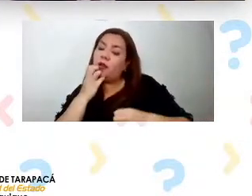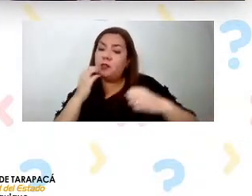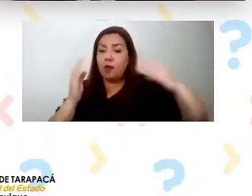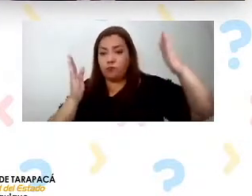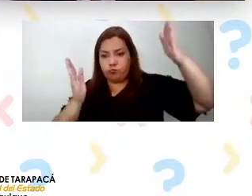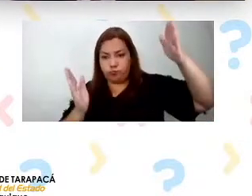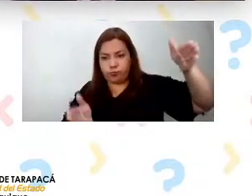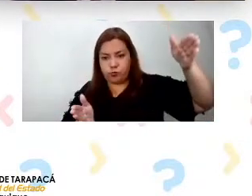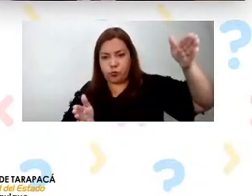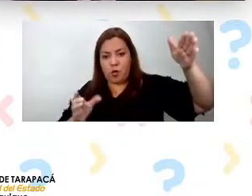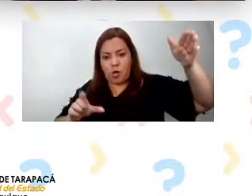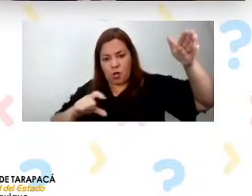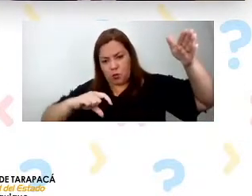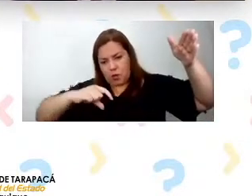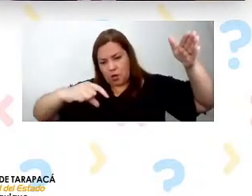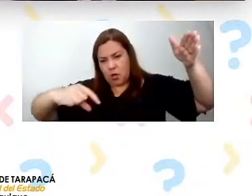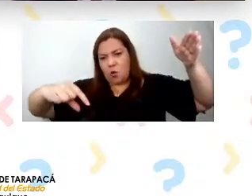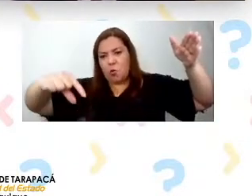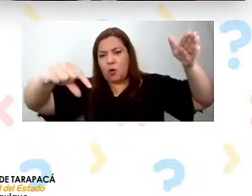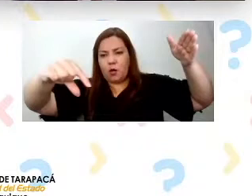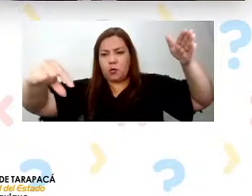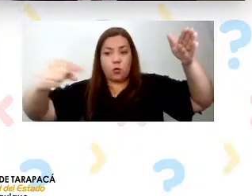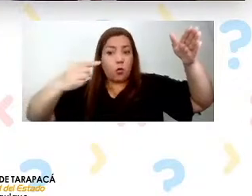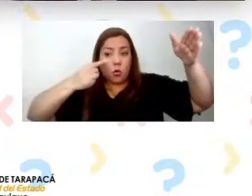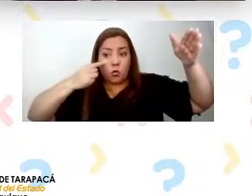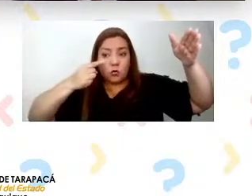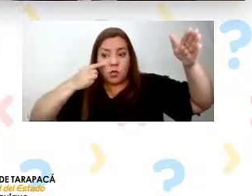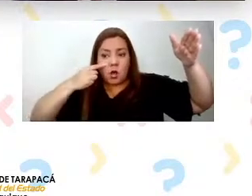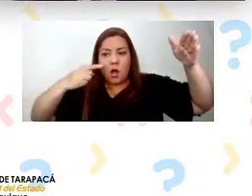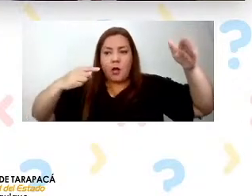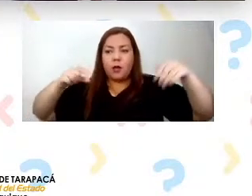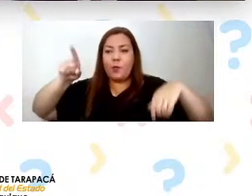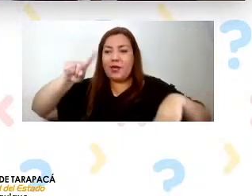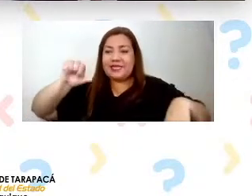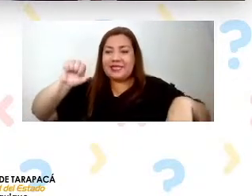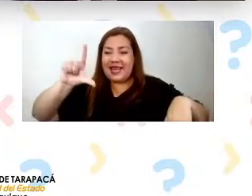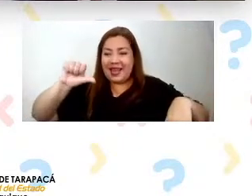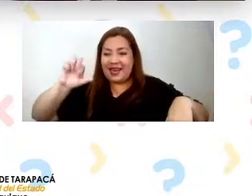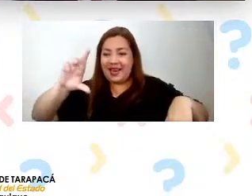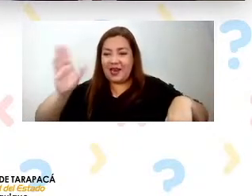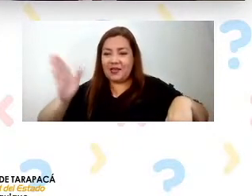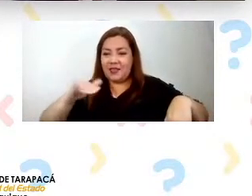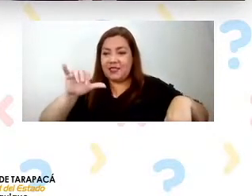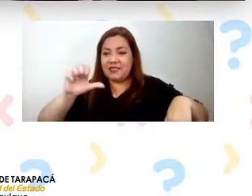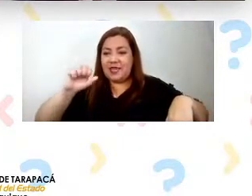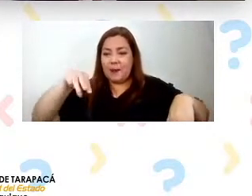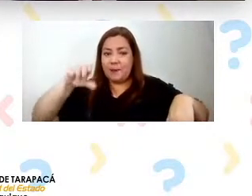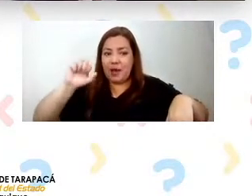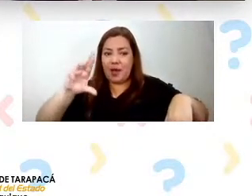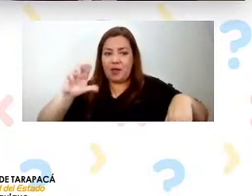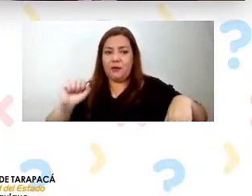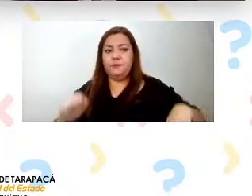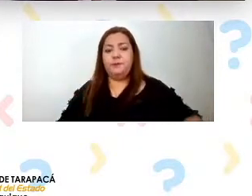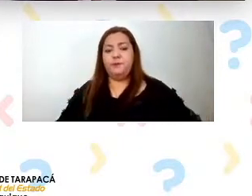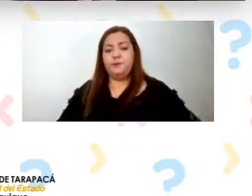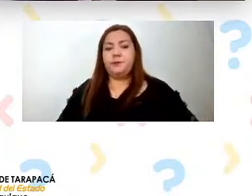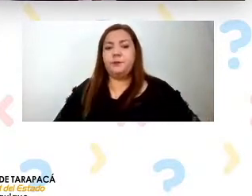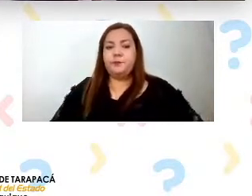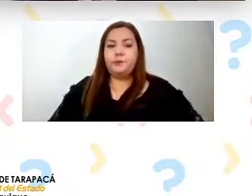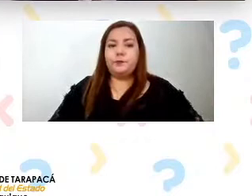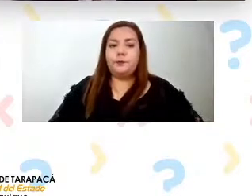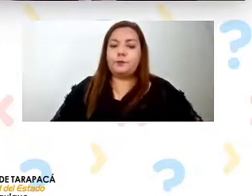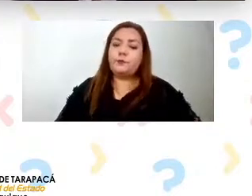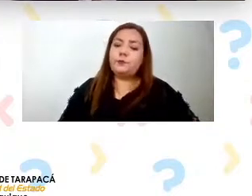gran cuenca también conocida como la del Salar de Yamara y la del Río Rojo. Bien, en